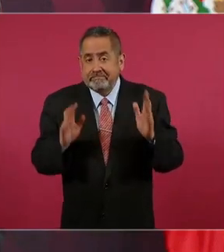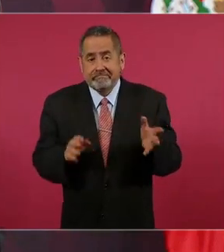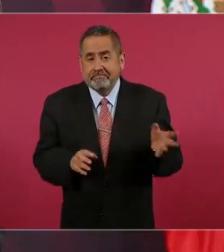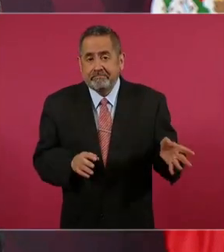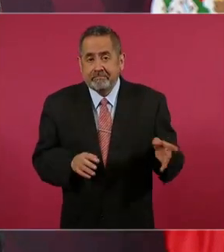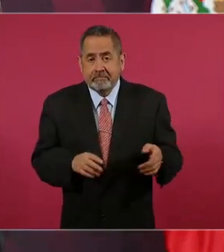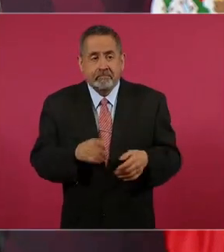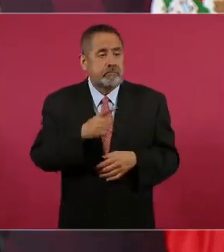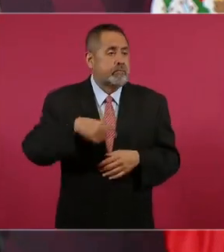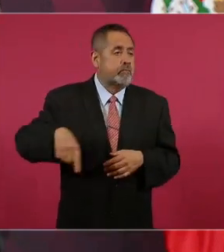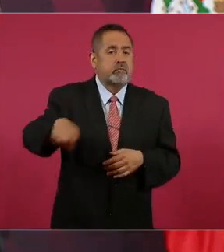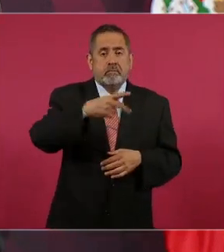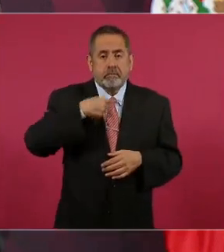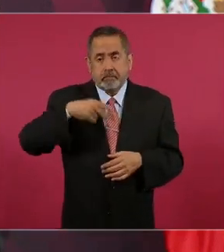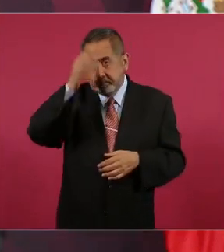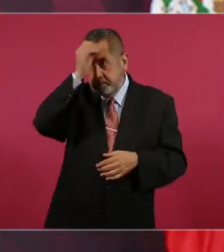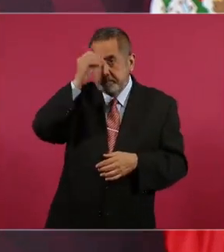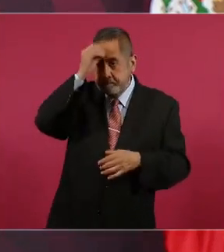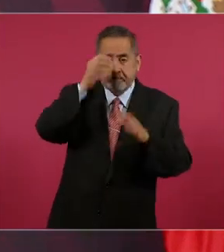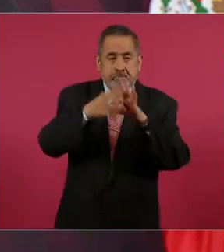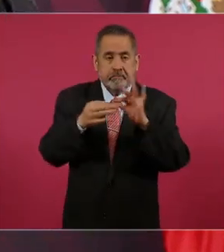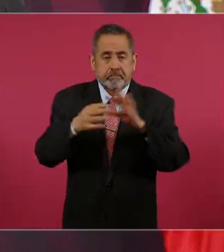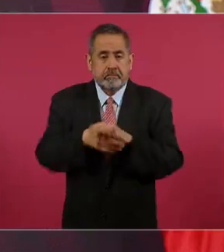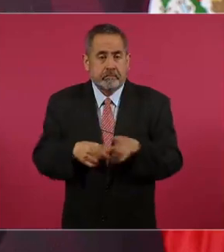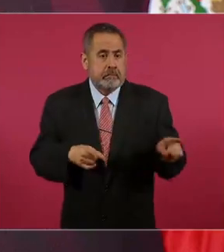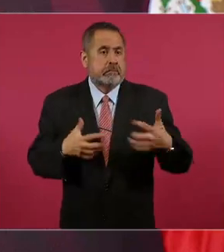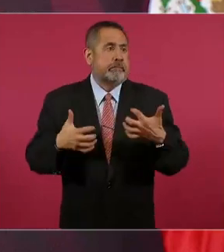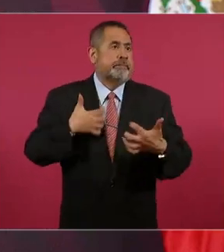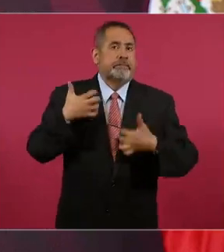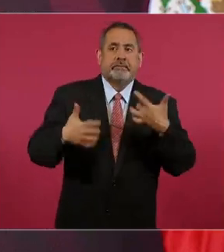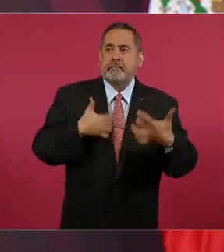opinando la gente que los trae así?